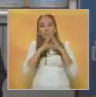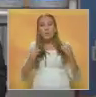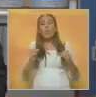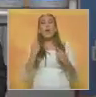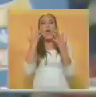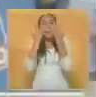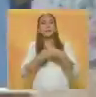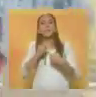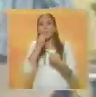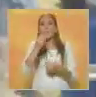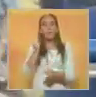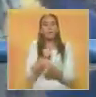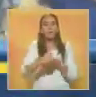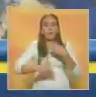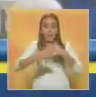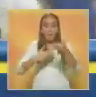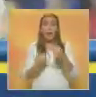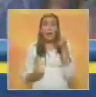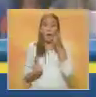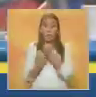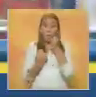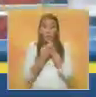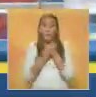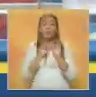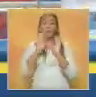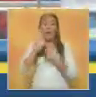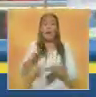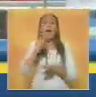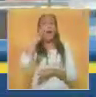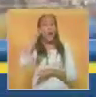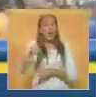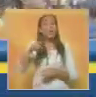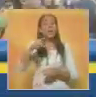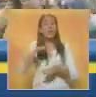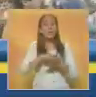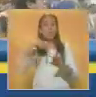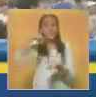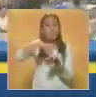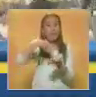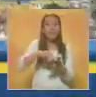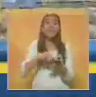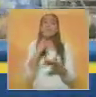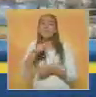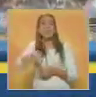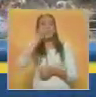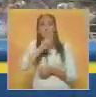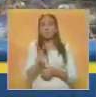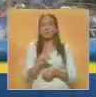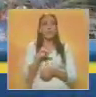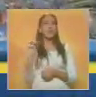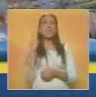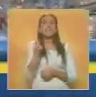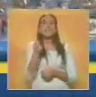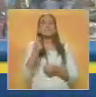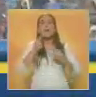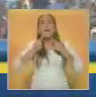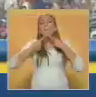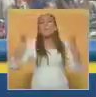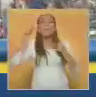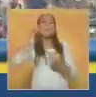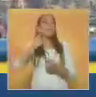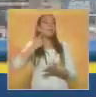funcionen. En el acto de apoyo a la precandidatura de Enrique Capriles, el gobernador larense aseguró que Venezuela no requiere mesías, sino un equipo de gobierno más